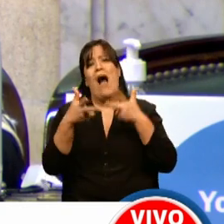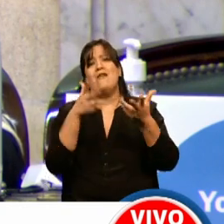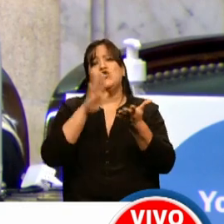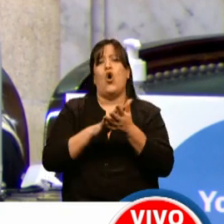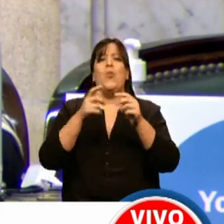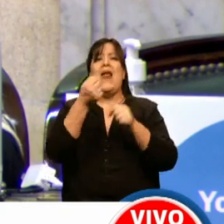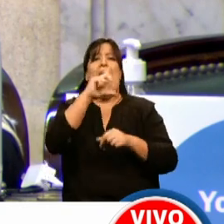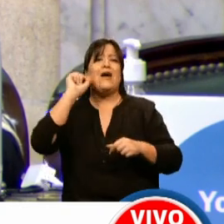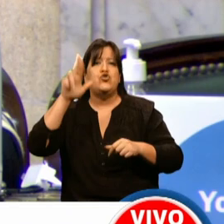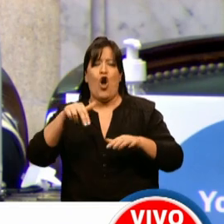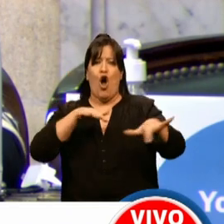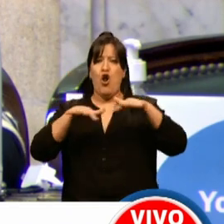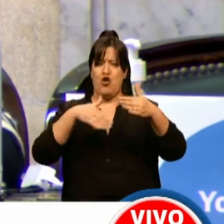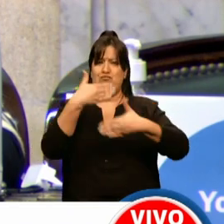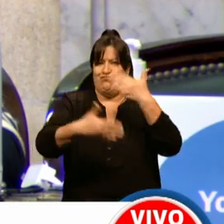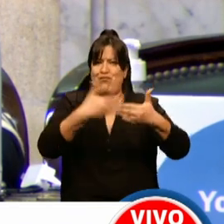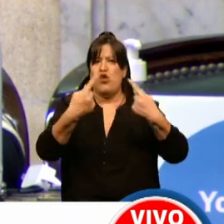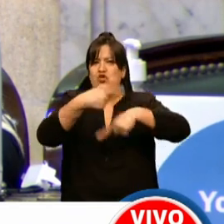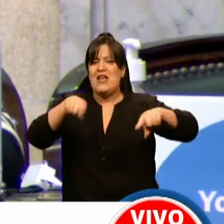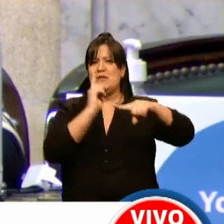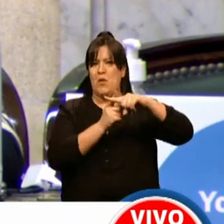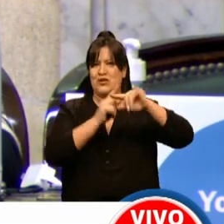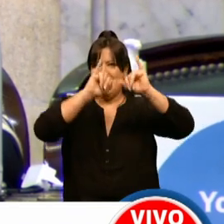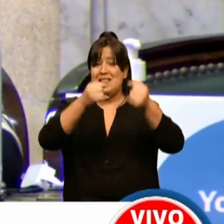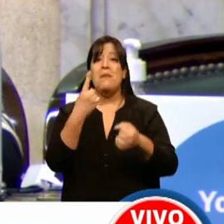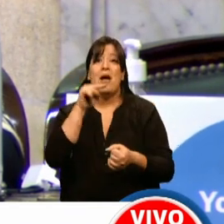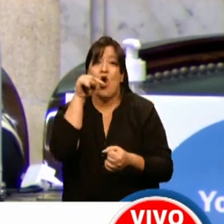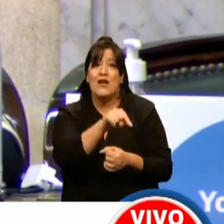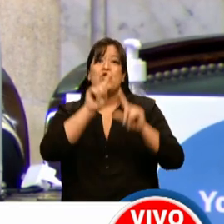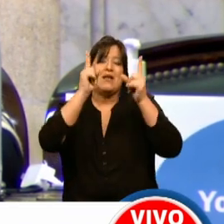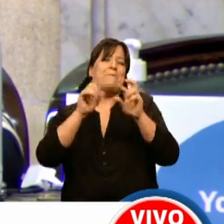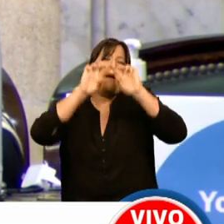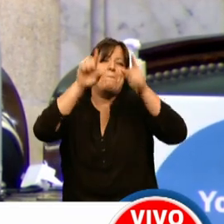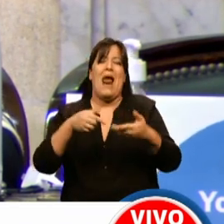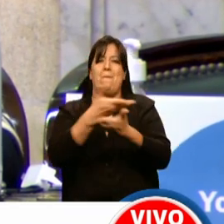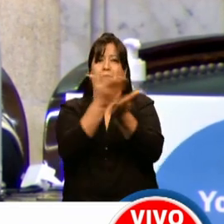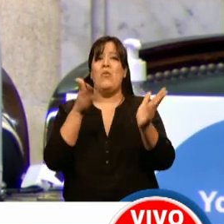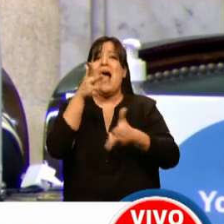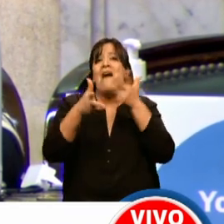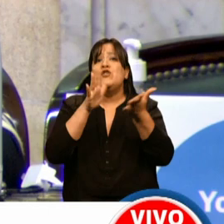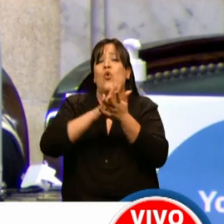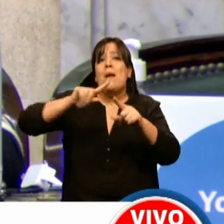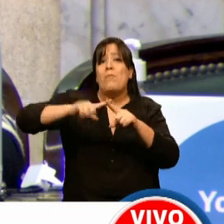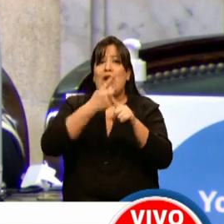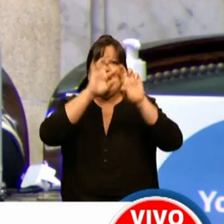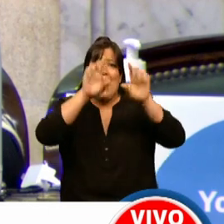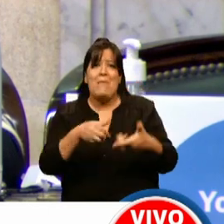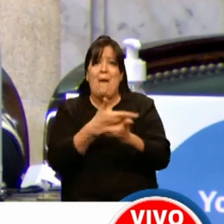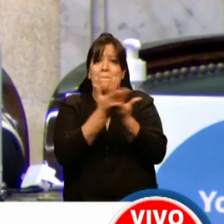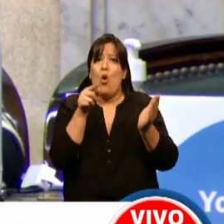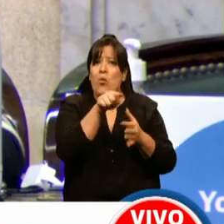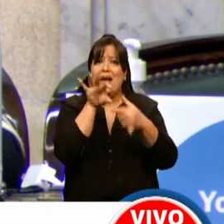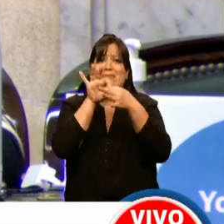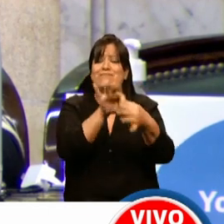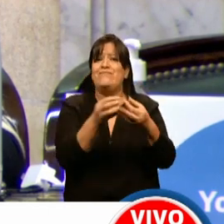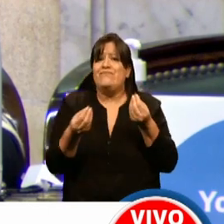acción positiva pero también es política pública y cuando hablamos de política pública están en sus políticas